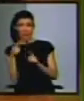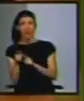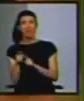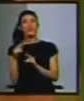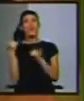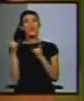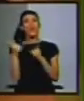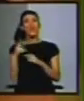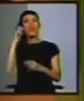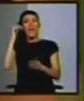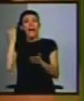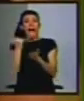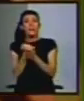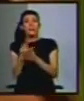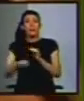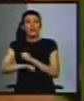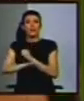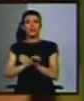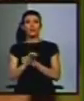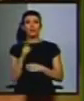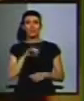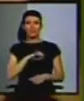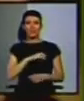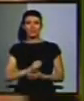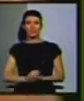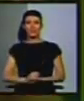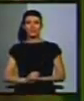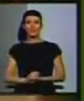es jugador del campeón del fútbol chileno.